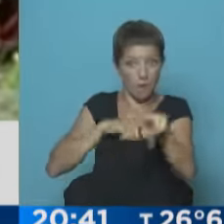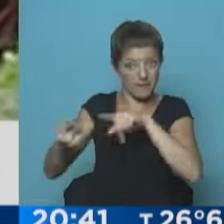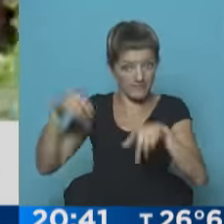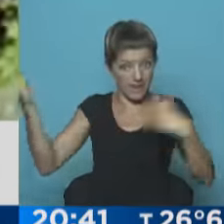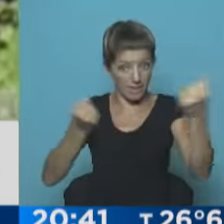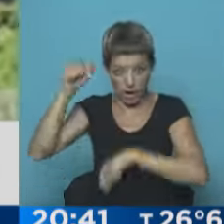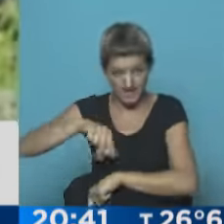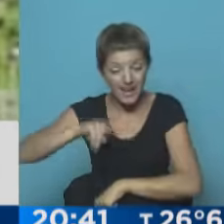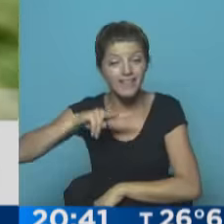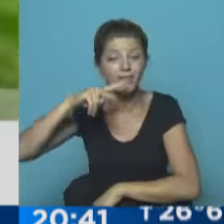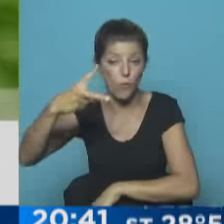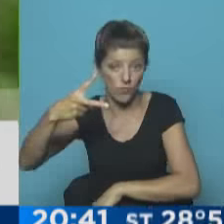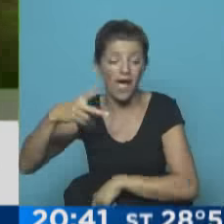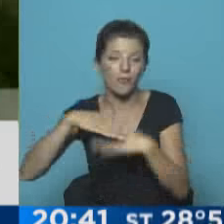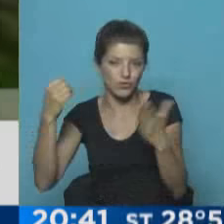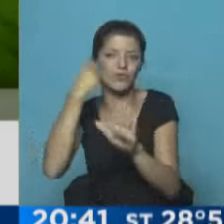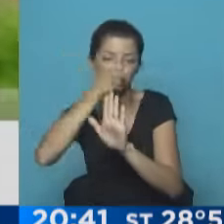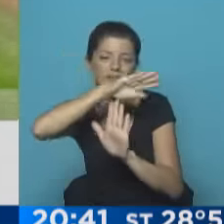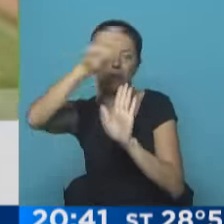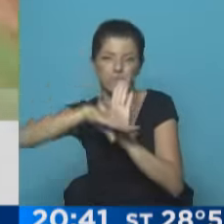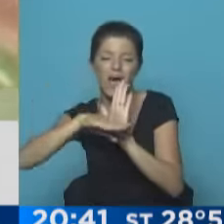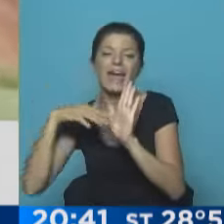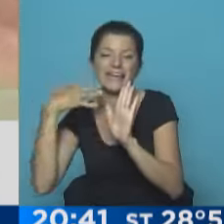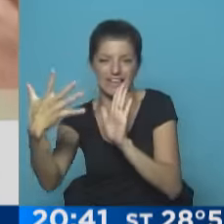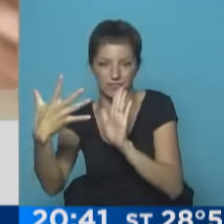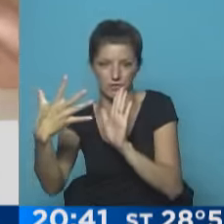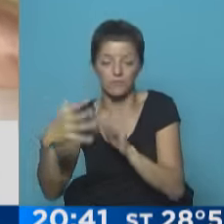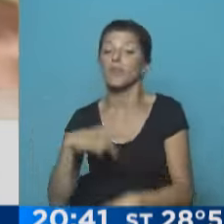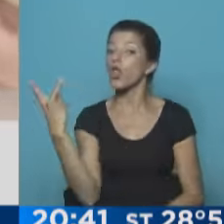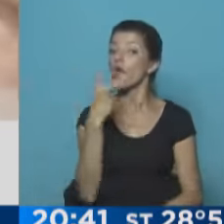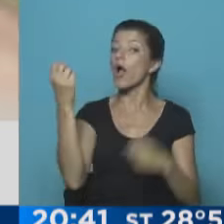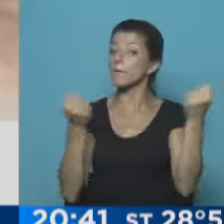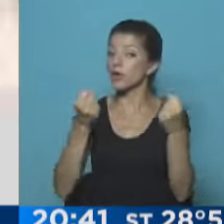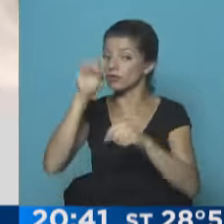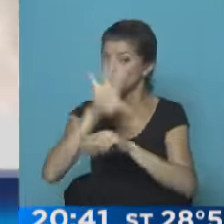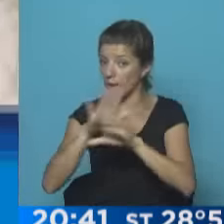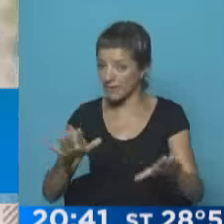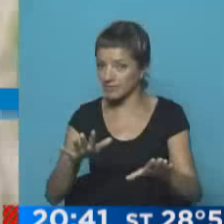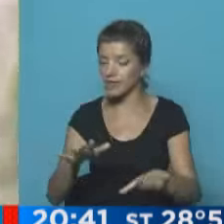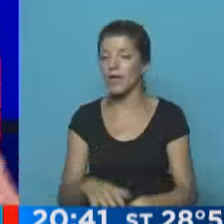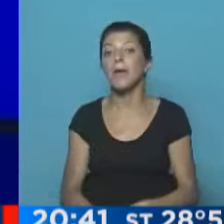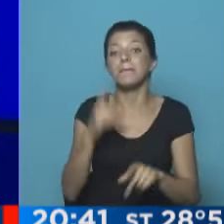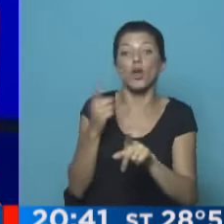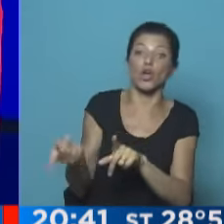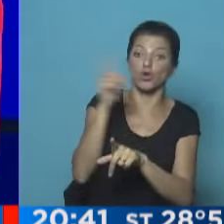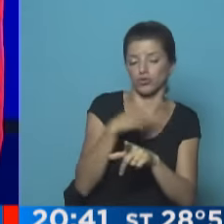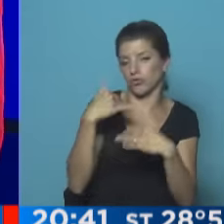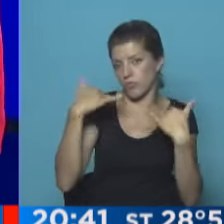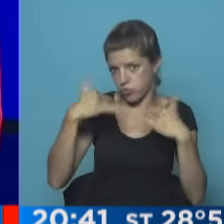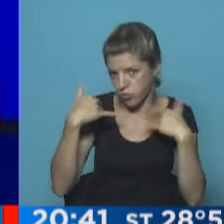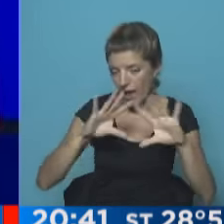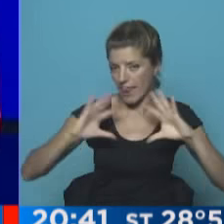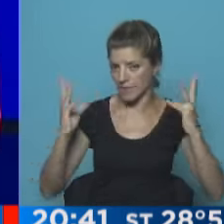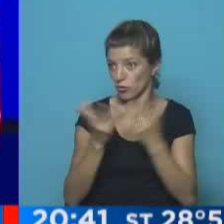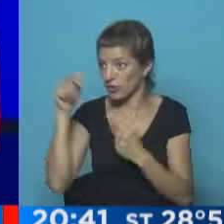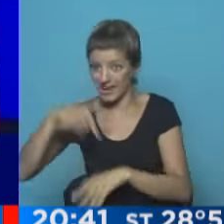segunda vez que compiten argentinos y que hay 2 camiones nada más. Pero con las potencias mundiales que hay, que hayan finalizado quintos, es muy importante. Mañana